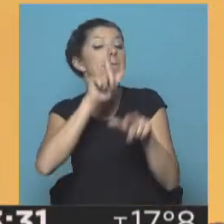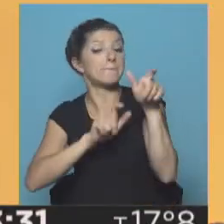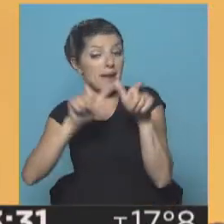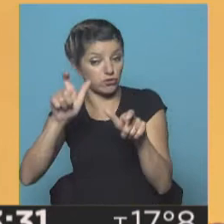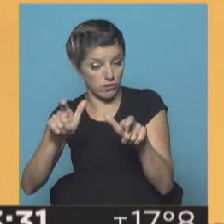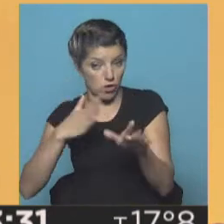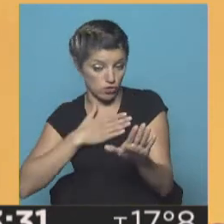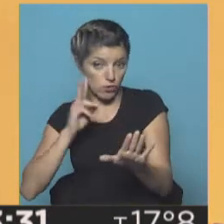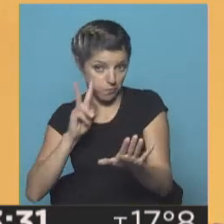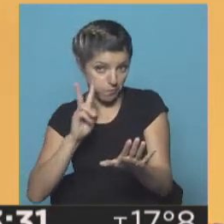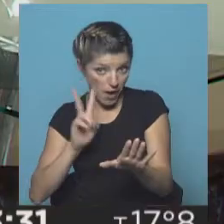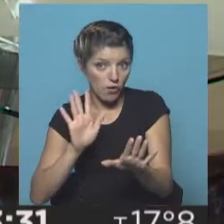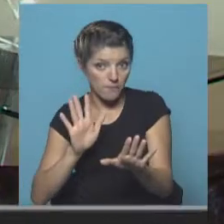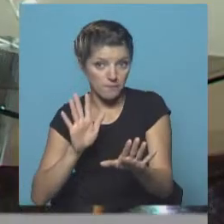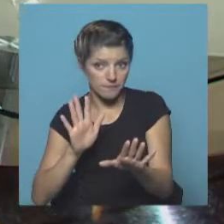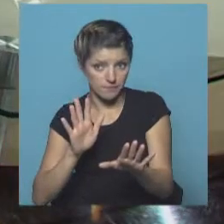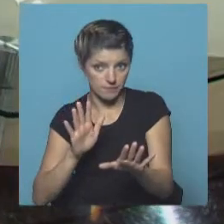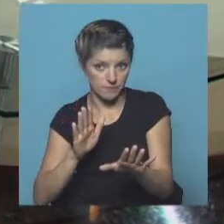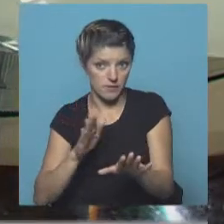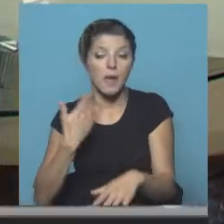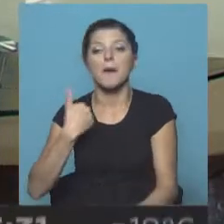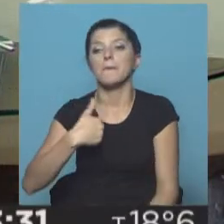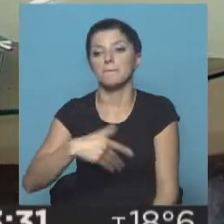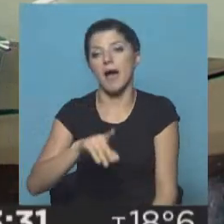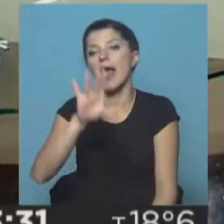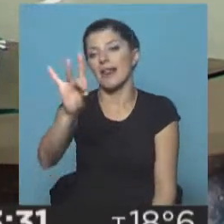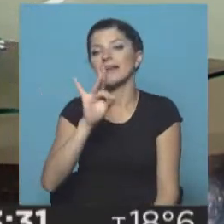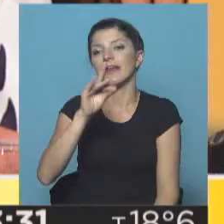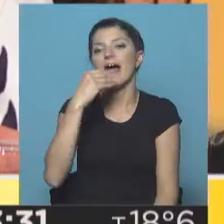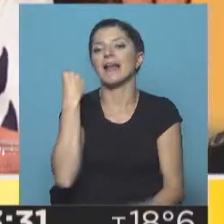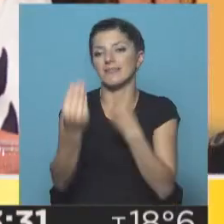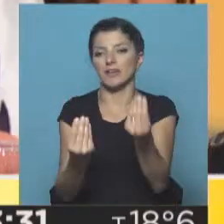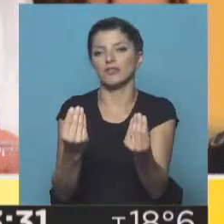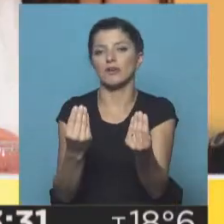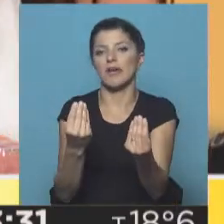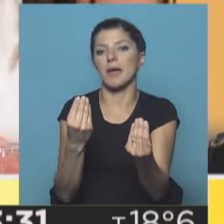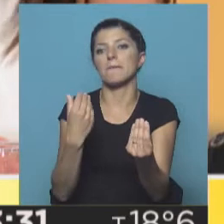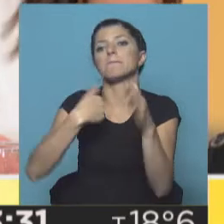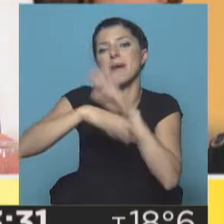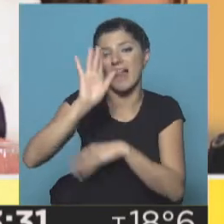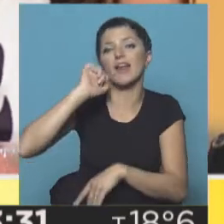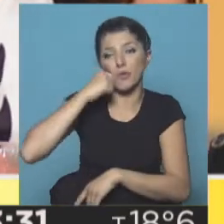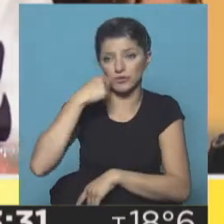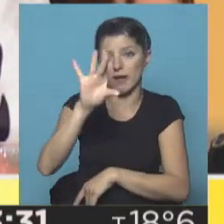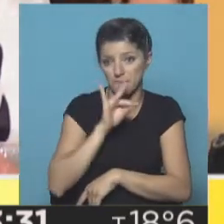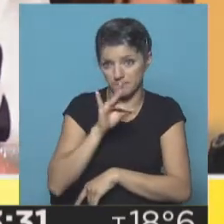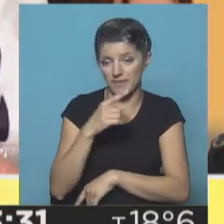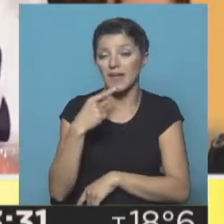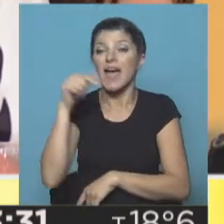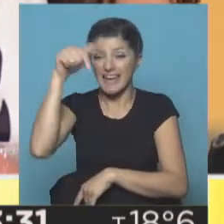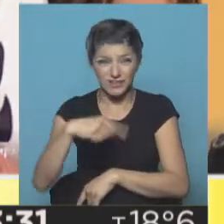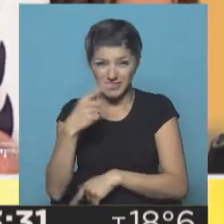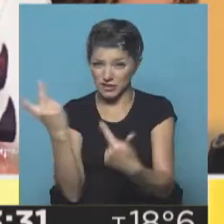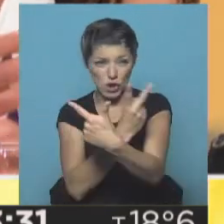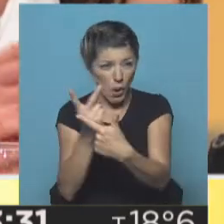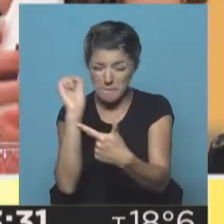está debatiendo ahí, en realidad finalmente va a optar por el candidato que menos le disgusta. En esta ocasión se dice que son los peores candidatos que pudo